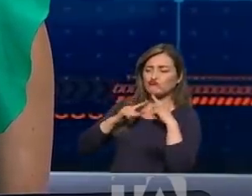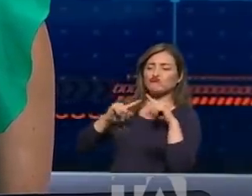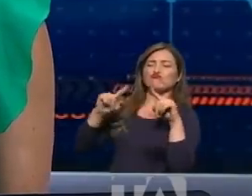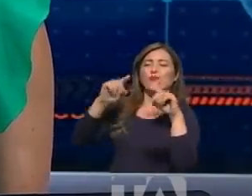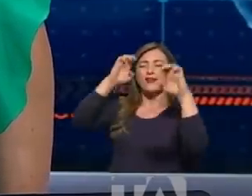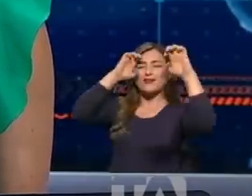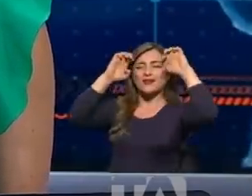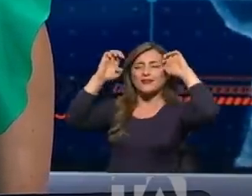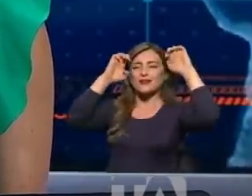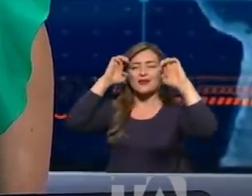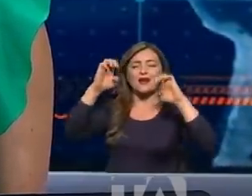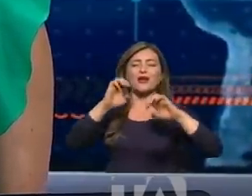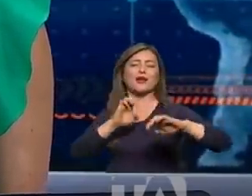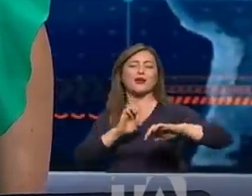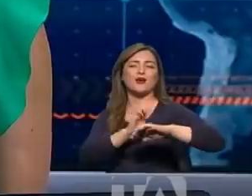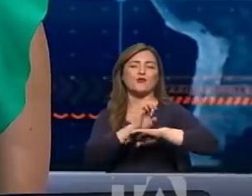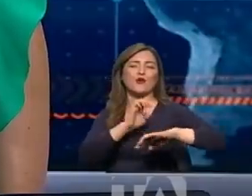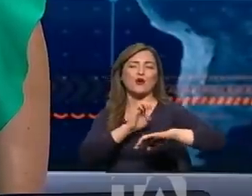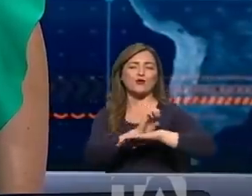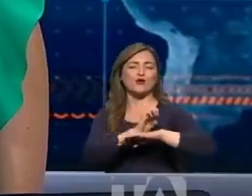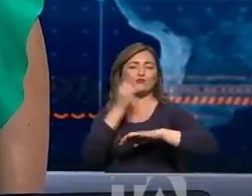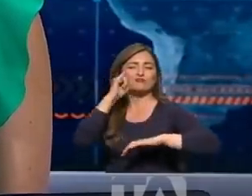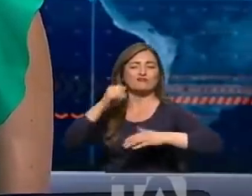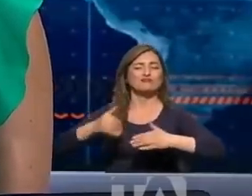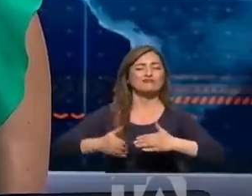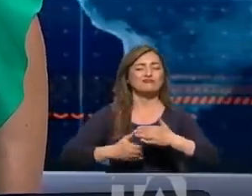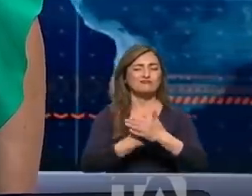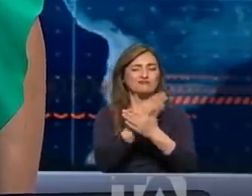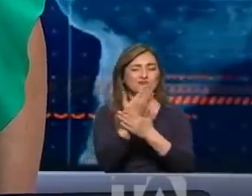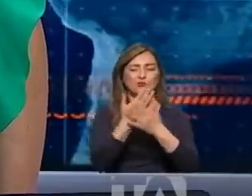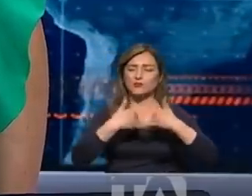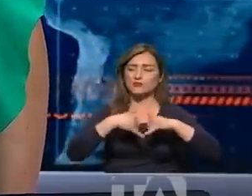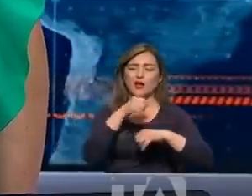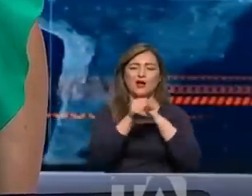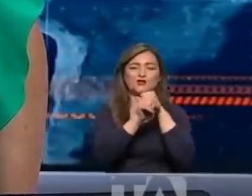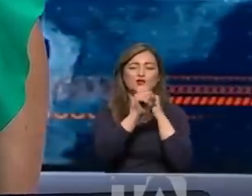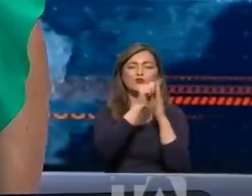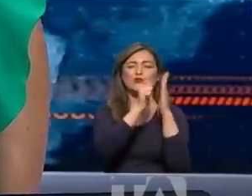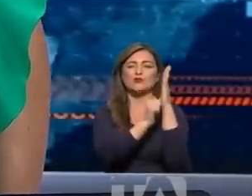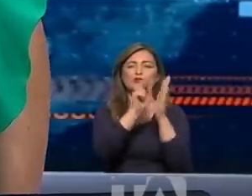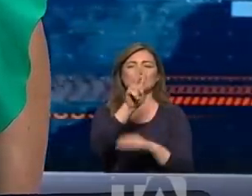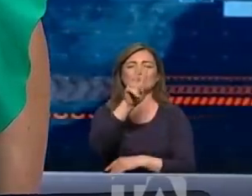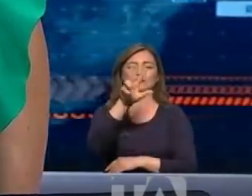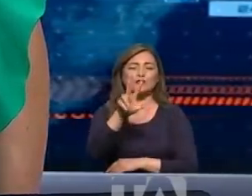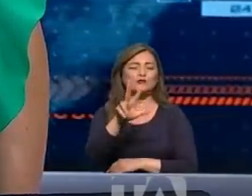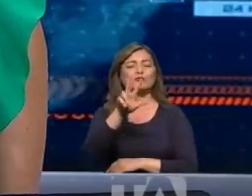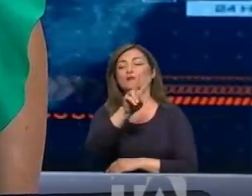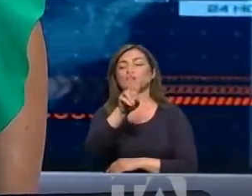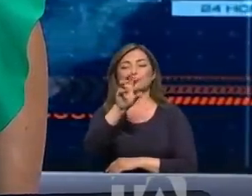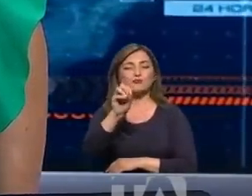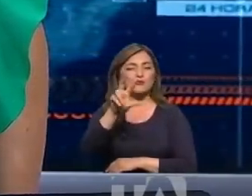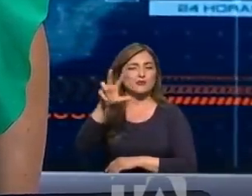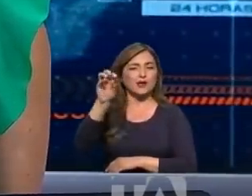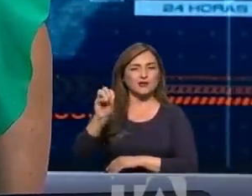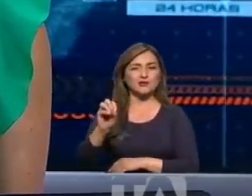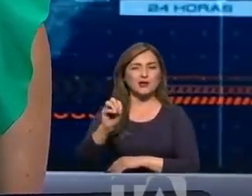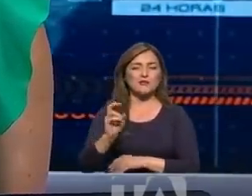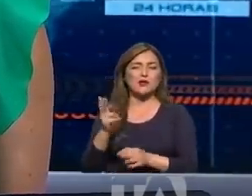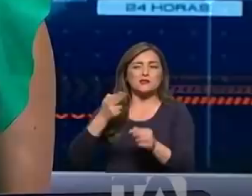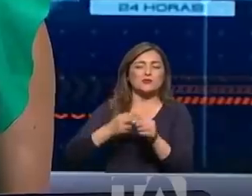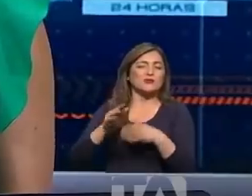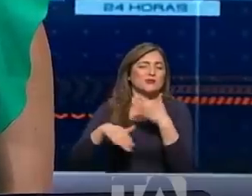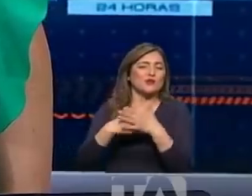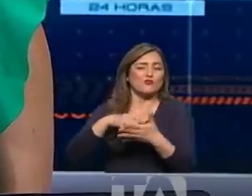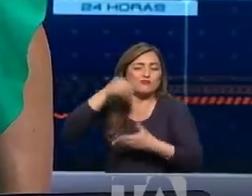Ecuador Emprendedor, Innovador y Sostenible 2030. Una propuesta participativa que involucra a todos los emprendedores del